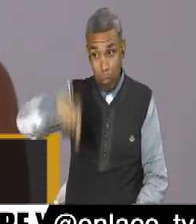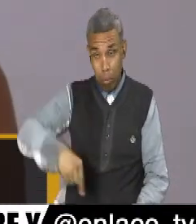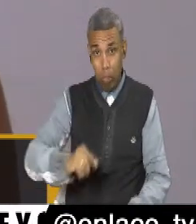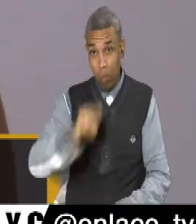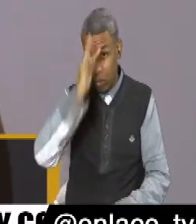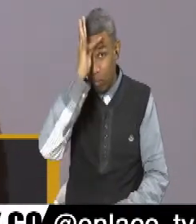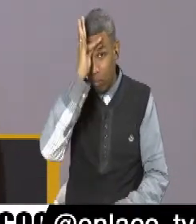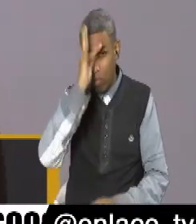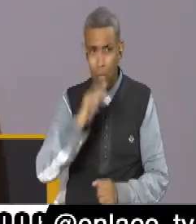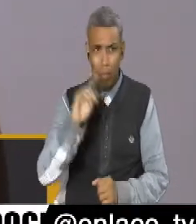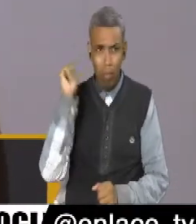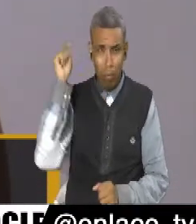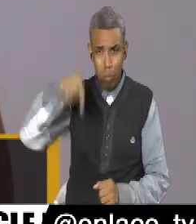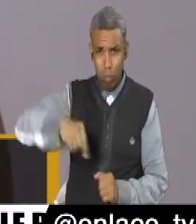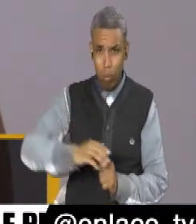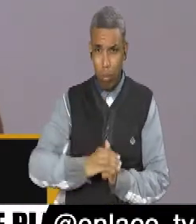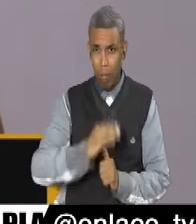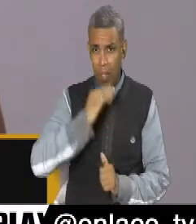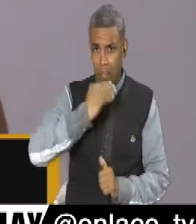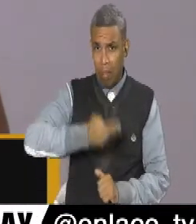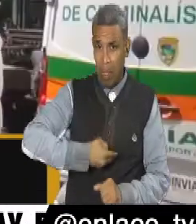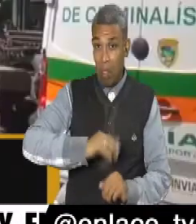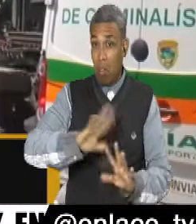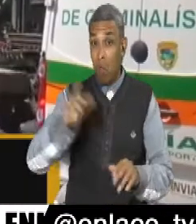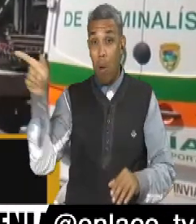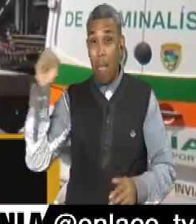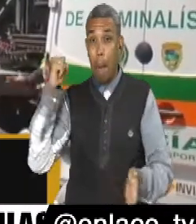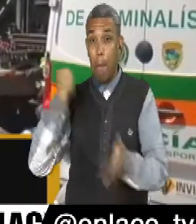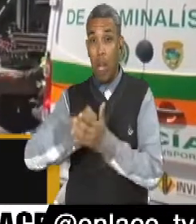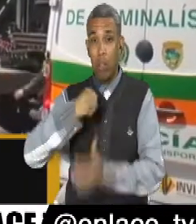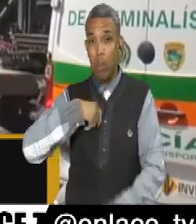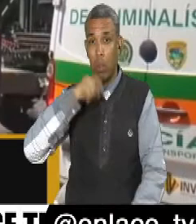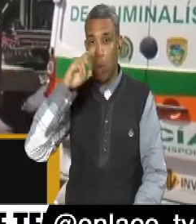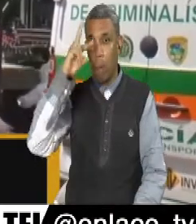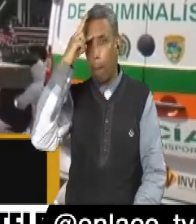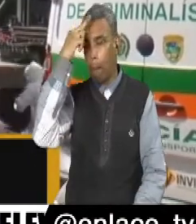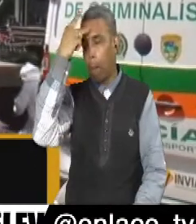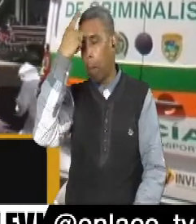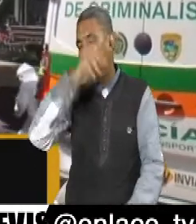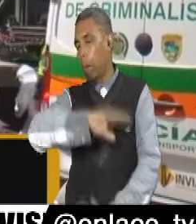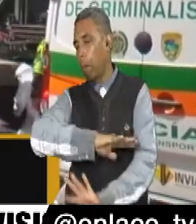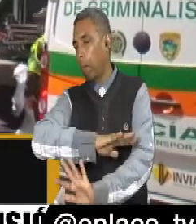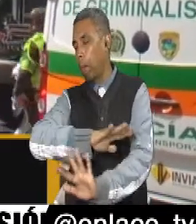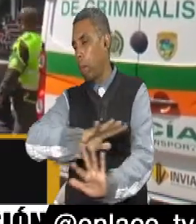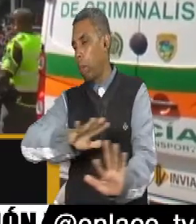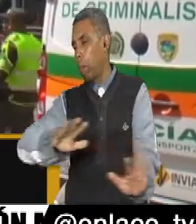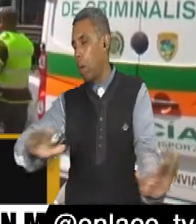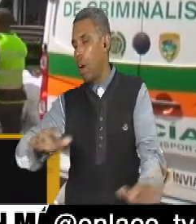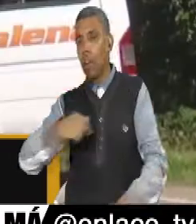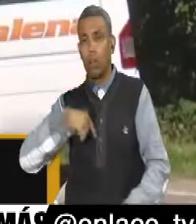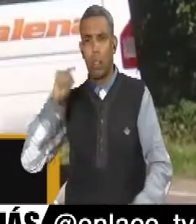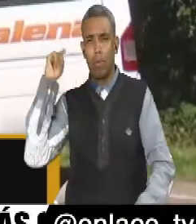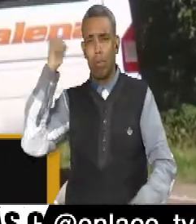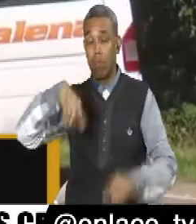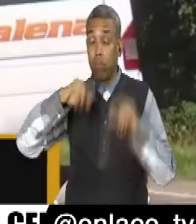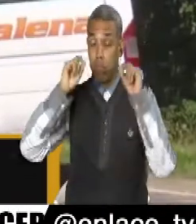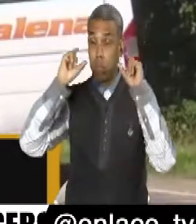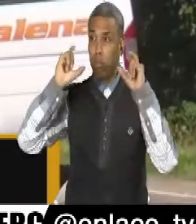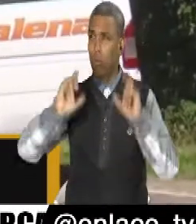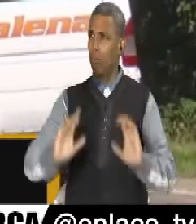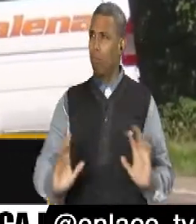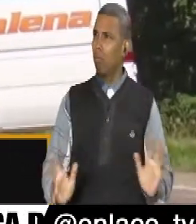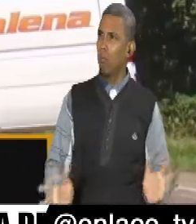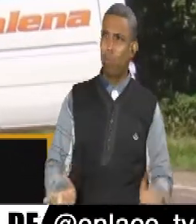que es quincimitar, me dijeron que estaba en Barranca. No me acuerdo nada casi. Yo venía en el puesto 10, venía así un solo